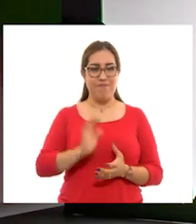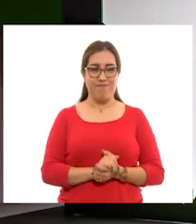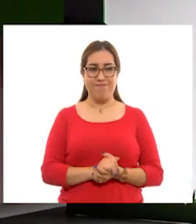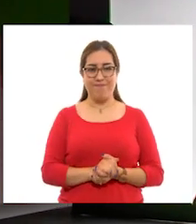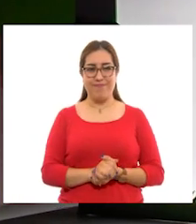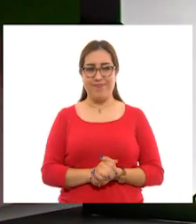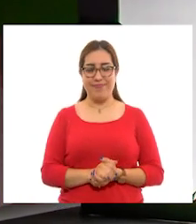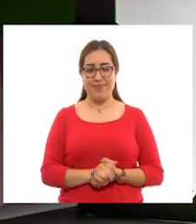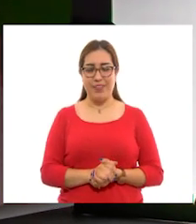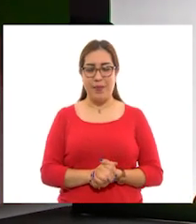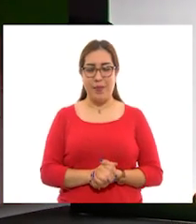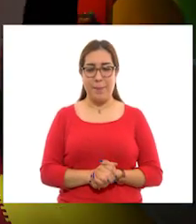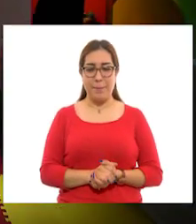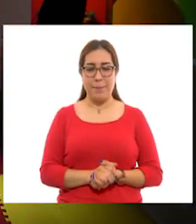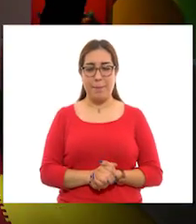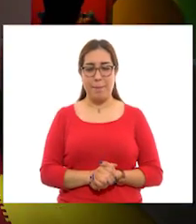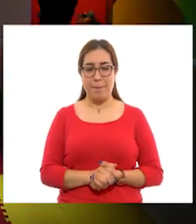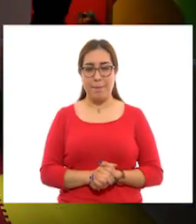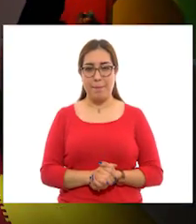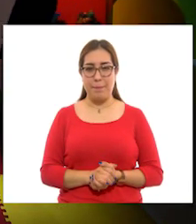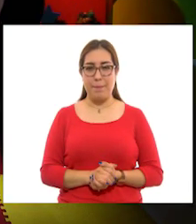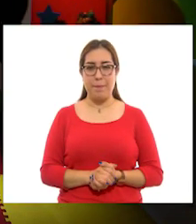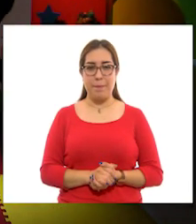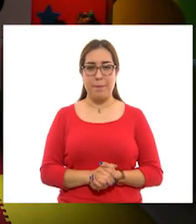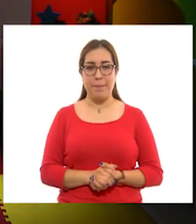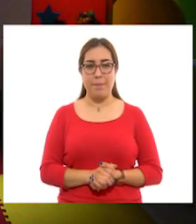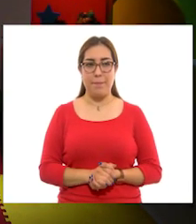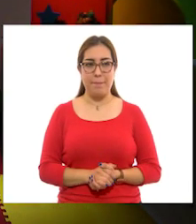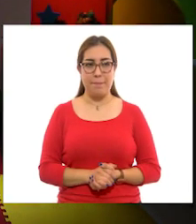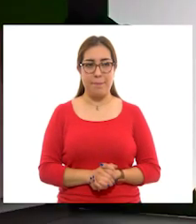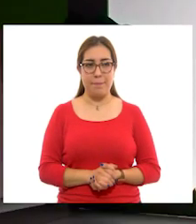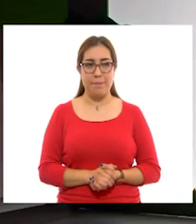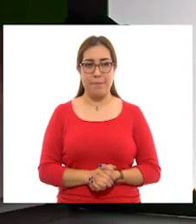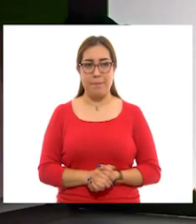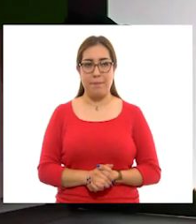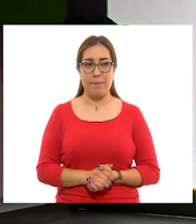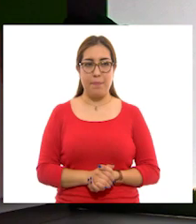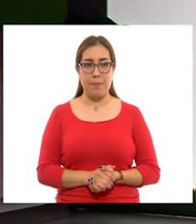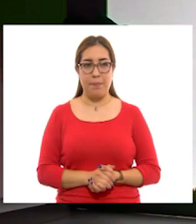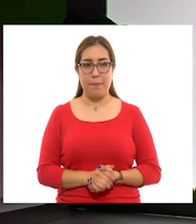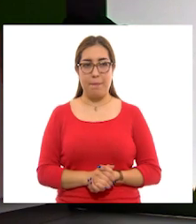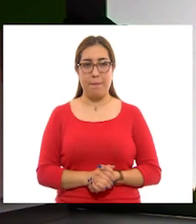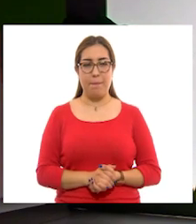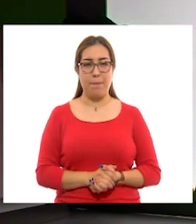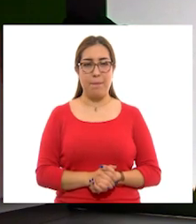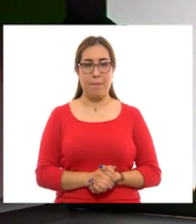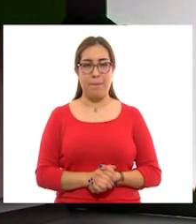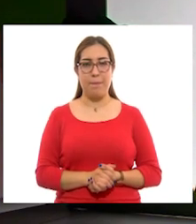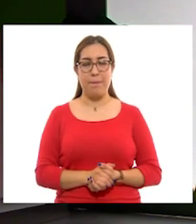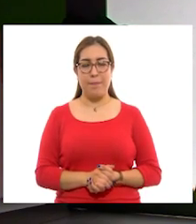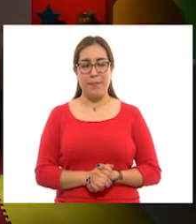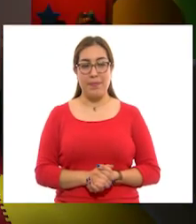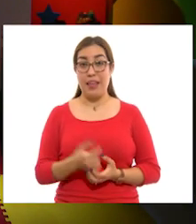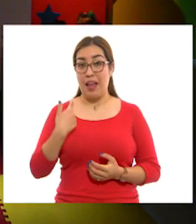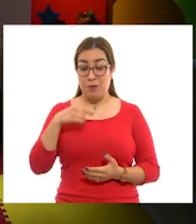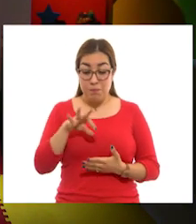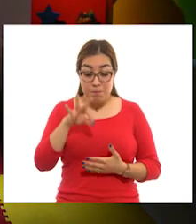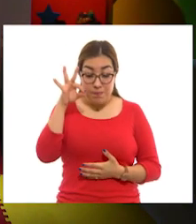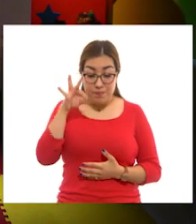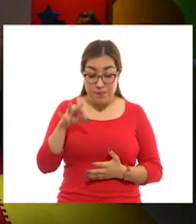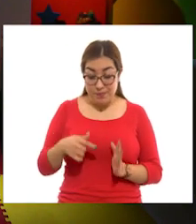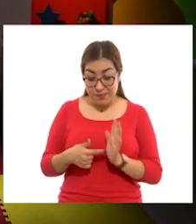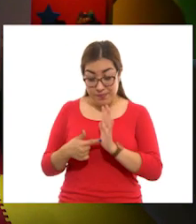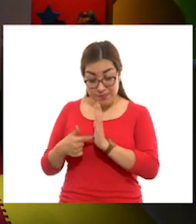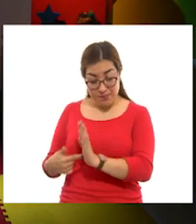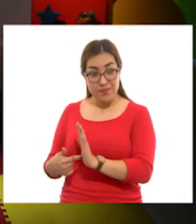divertido! A ver... ¡Tan, tan! ¡Lo tengo! Te lo